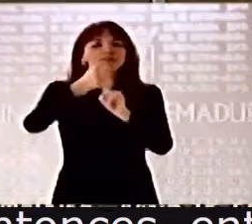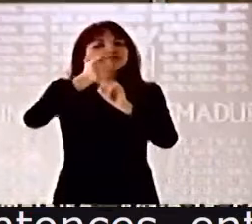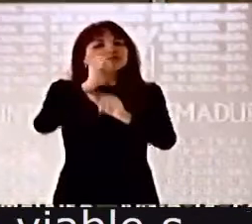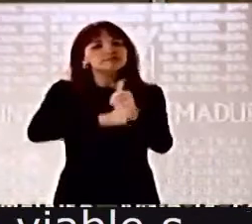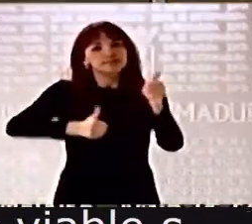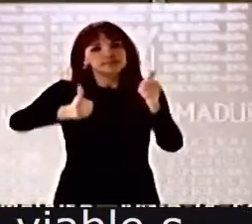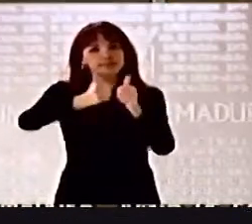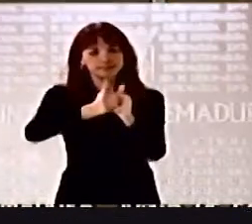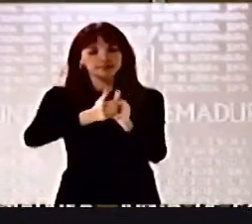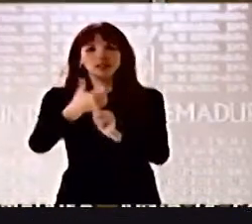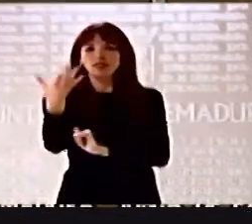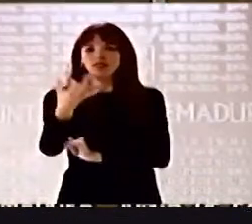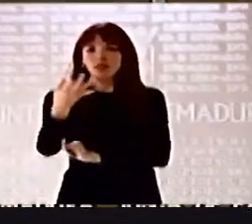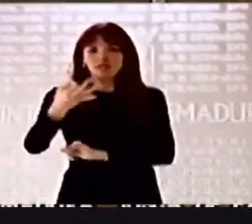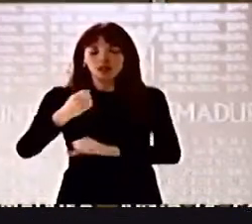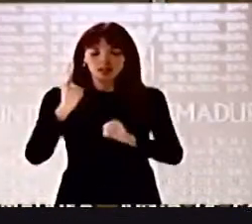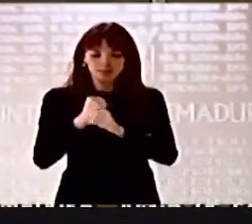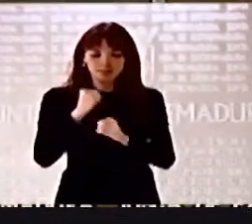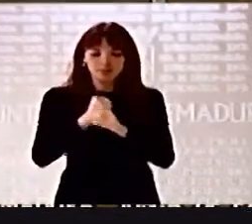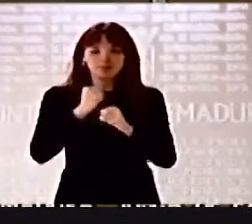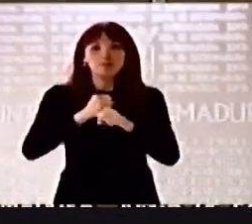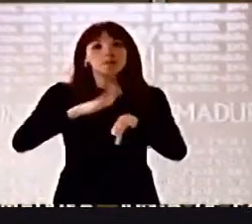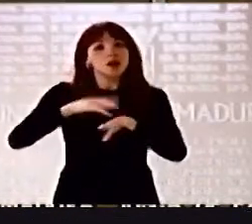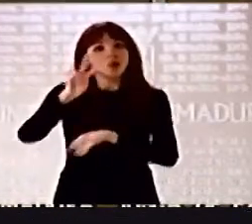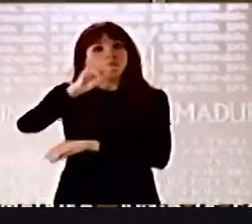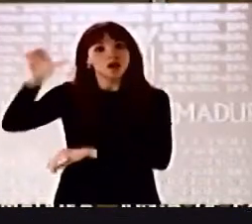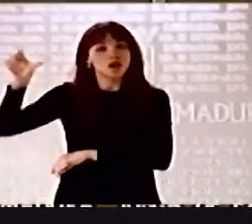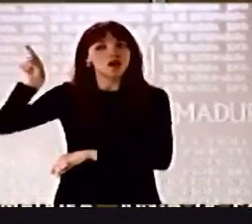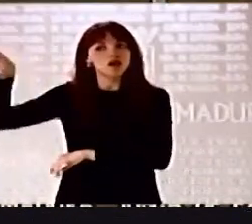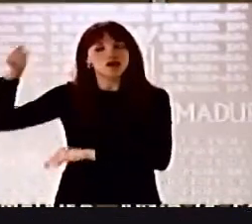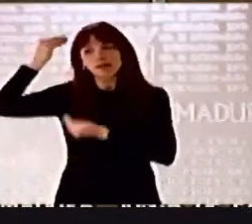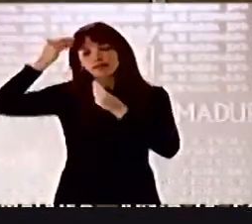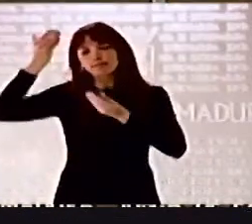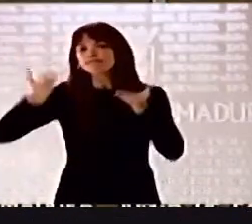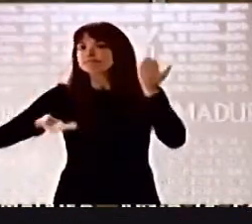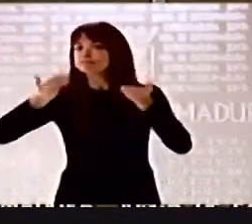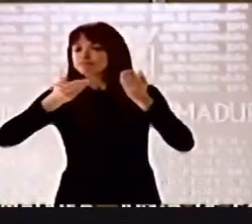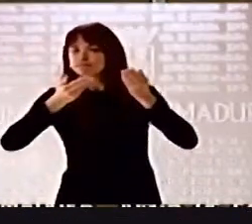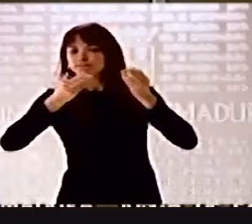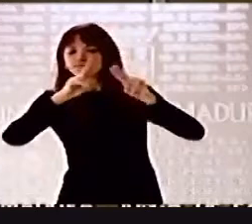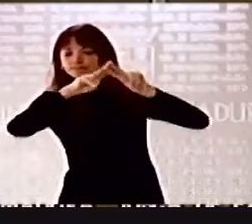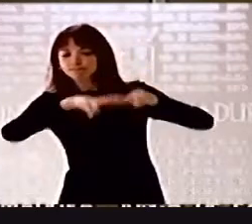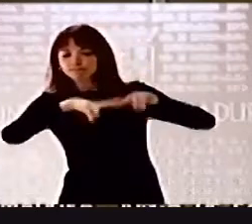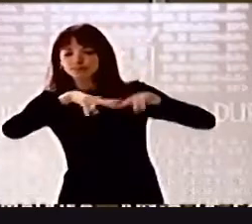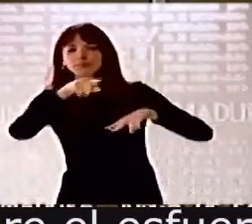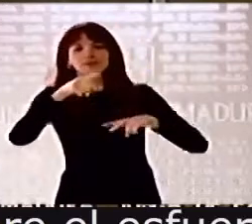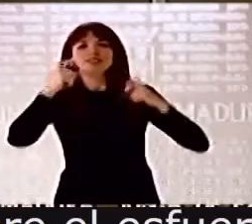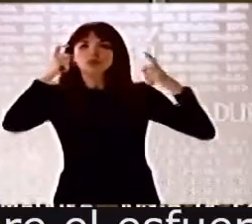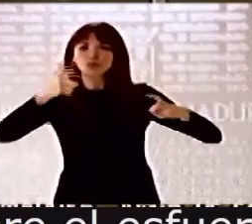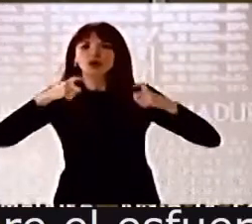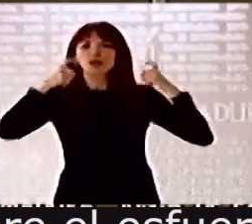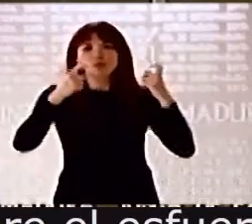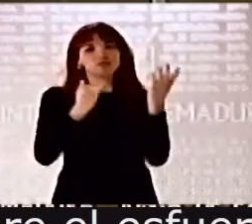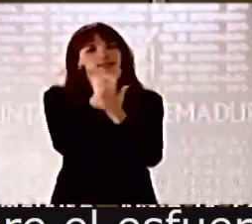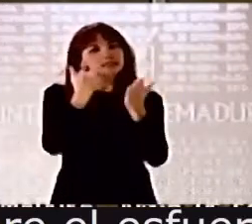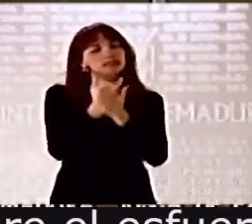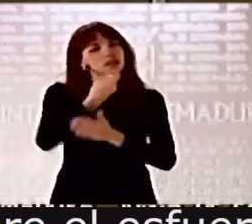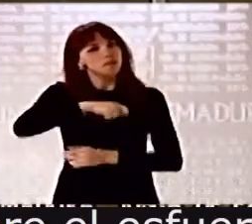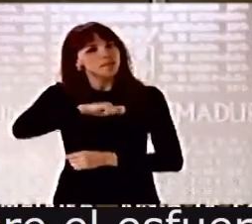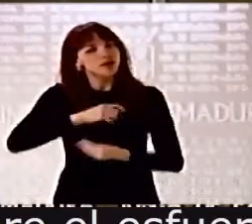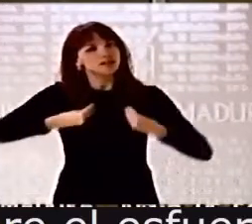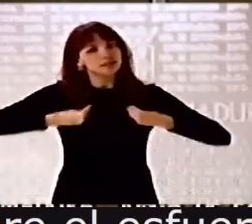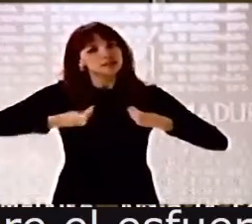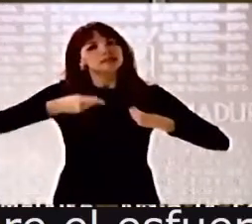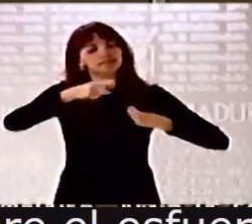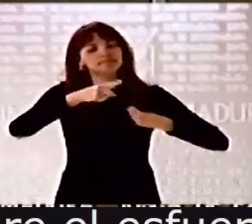¿no? Trabajar para que desde la Unión Europea se valore el esfuerzo de los productores españoles y del resto de la Unión Europea